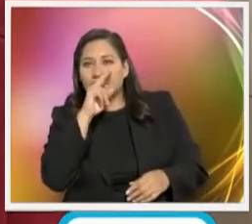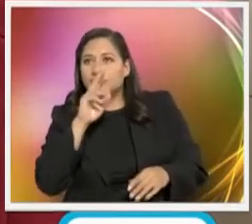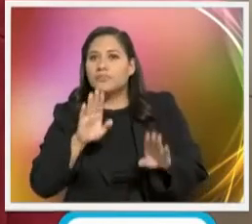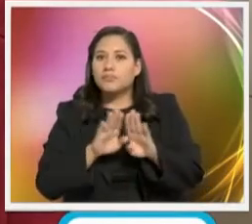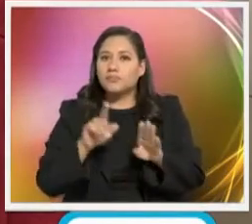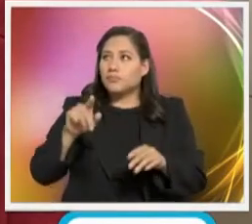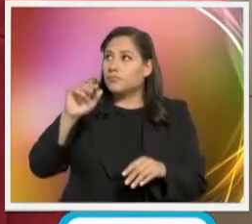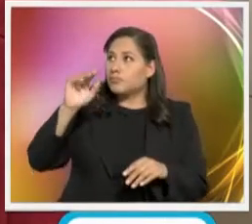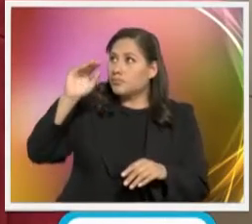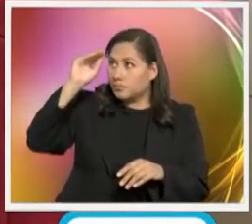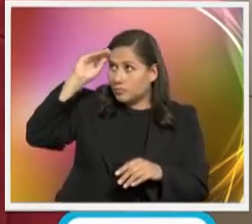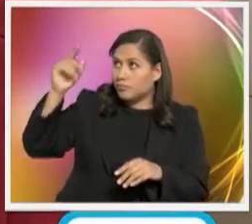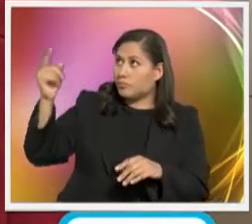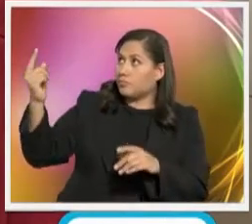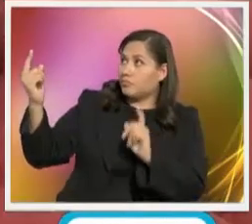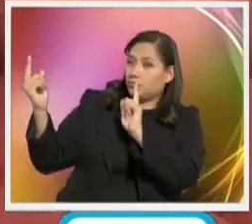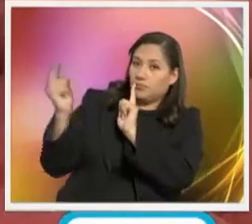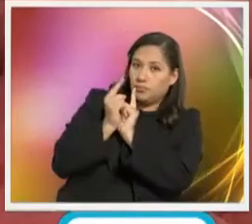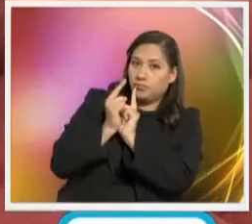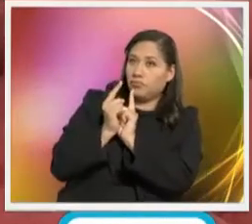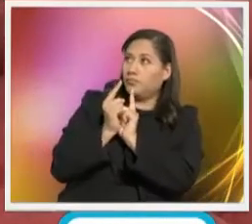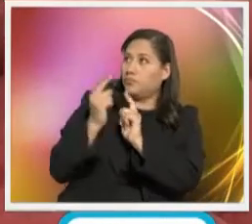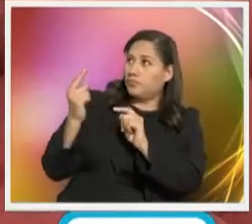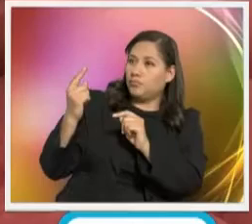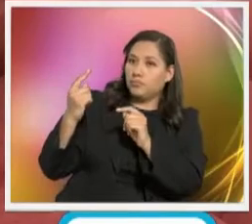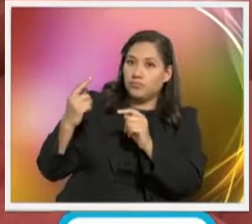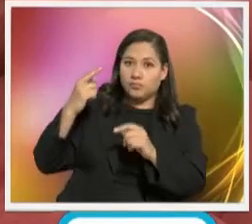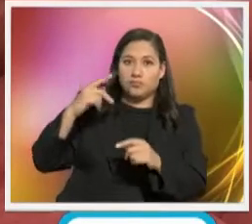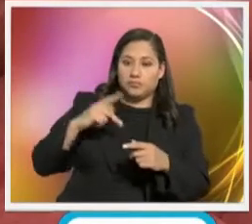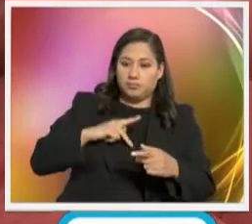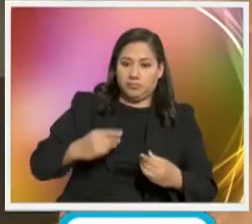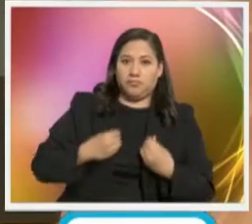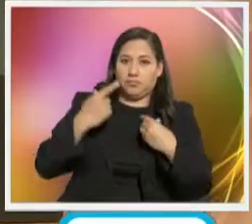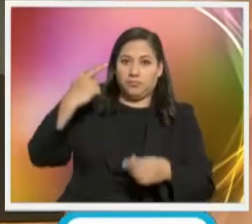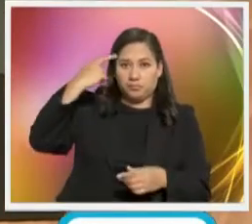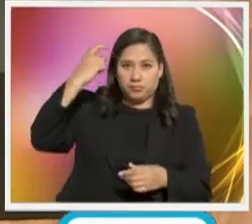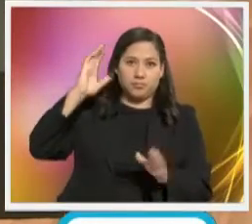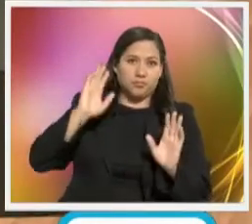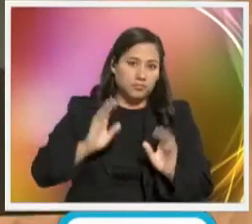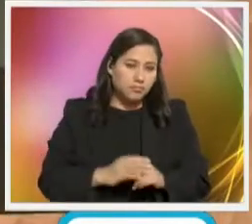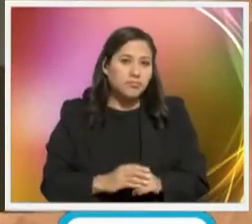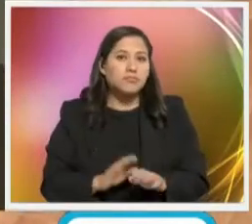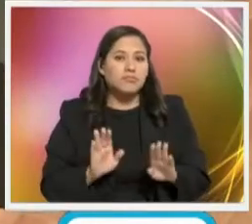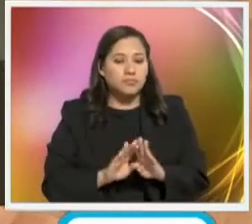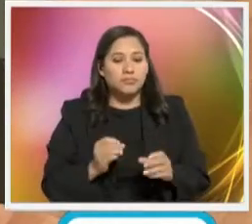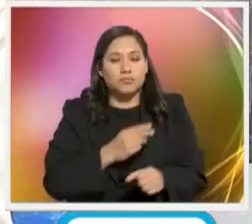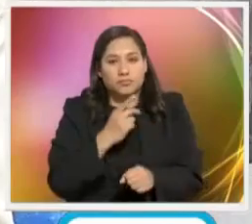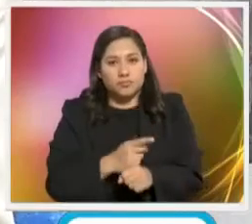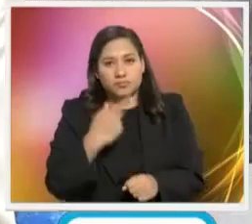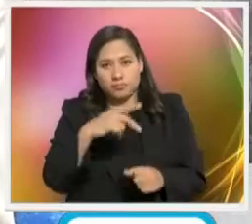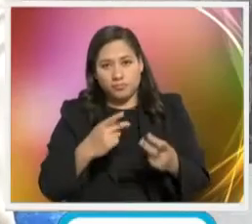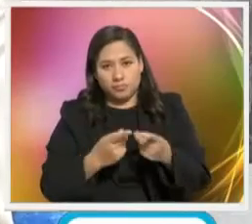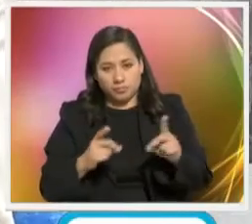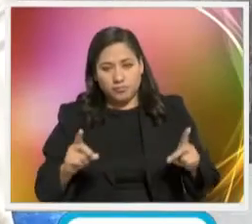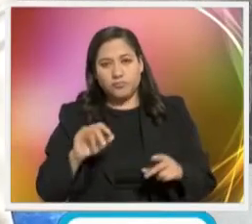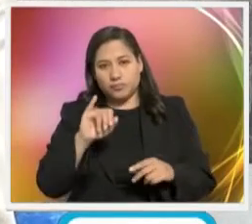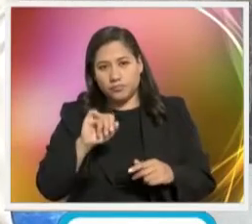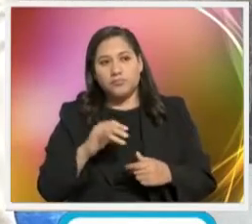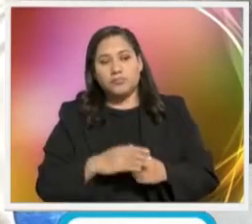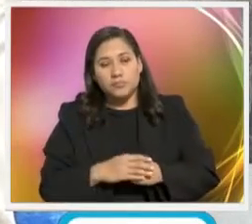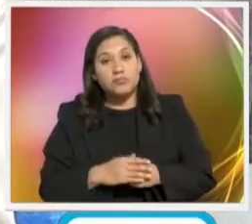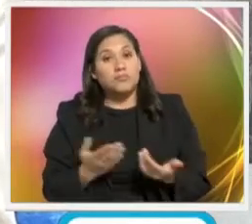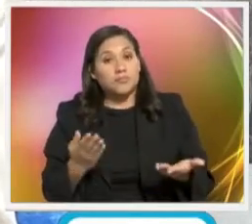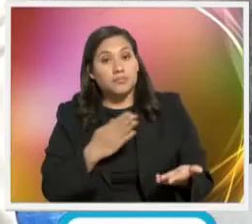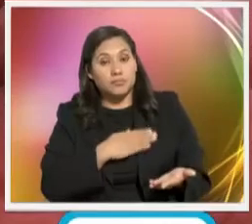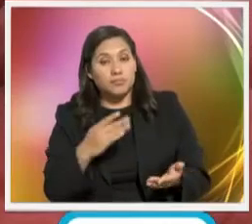ir un señor a darle, pues a atentar contra su vida, ¿no? La oportunidad de desarrollo en Exactamente, todos, exactamente. Muy bien.